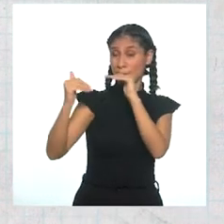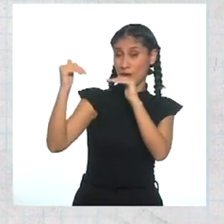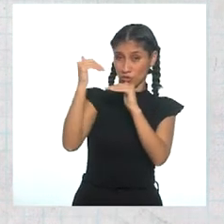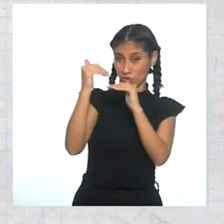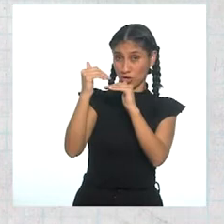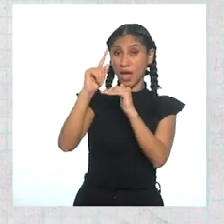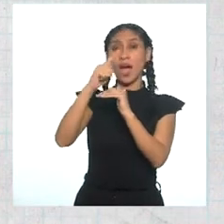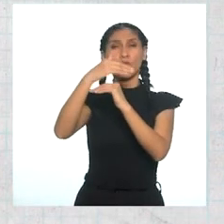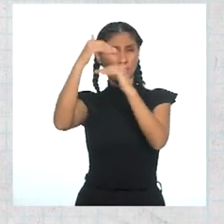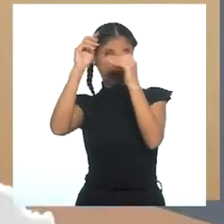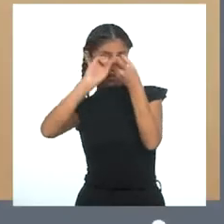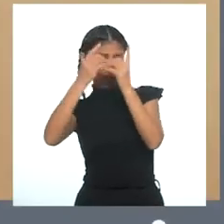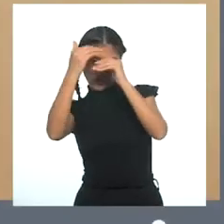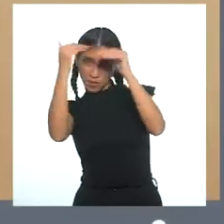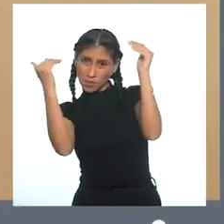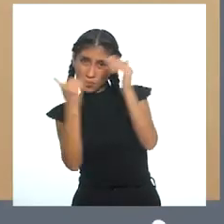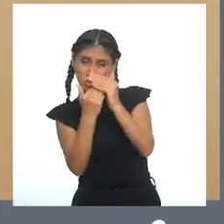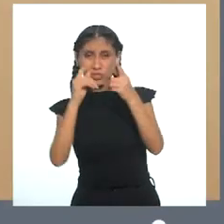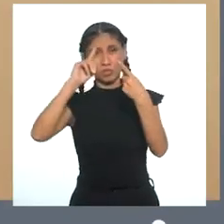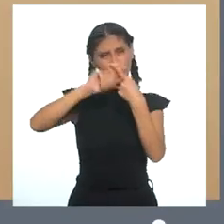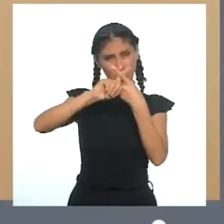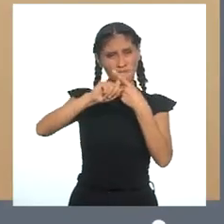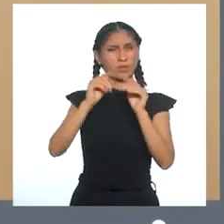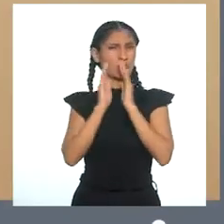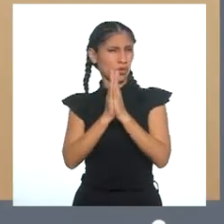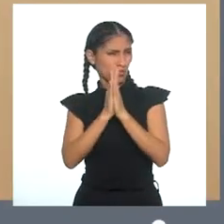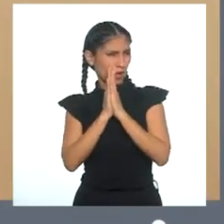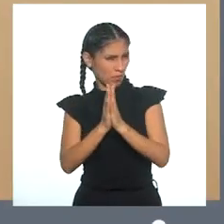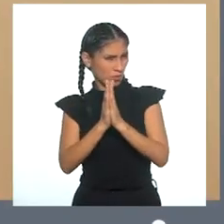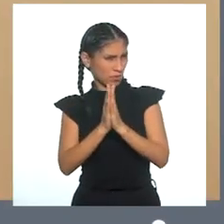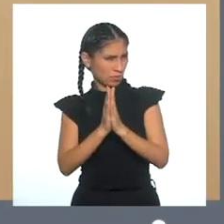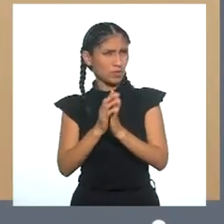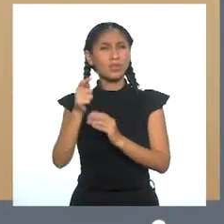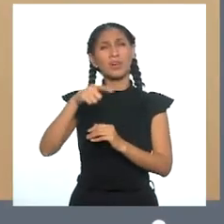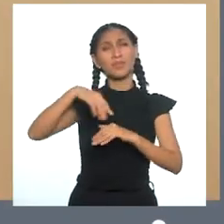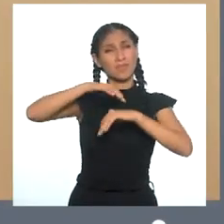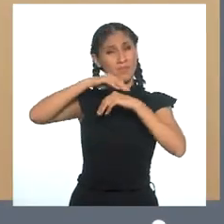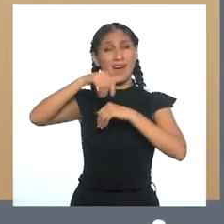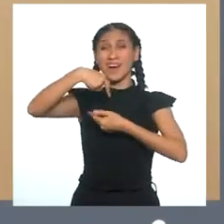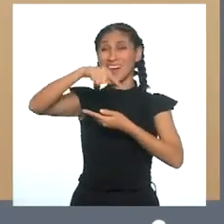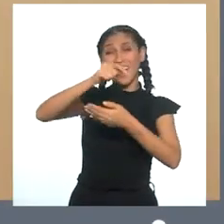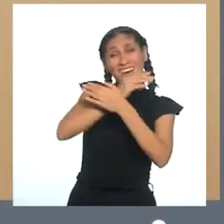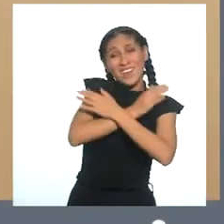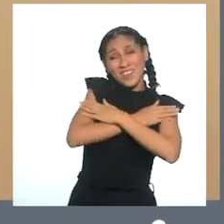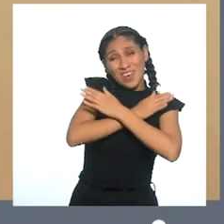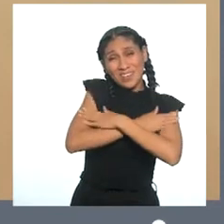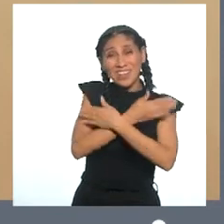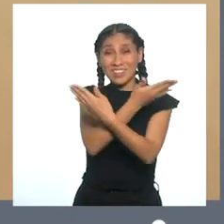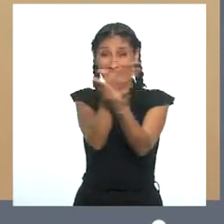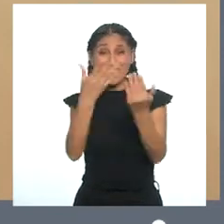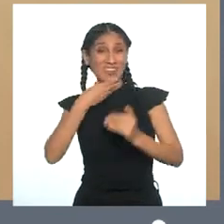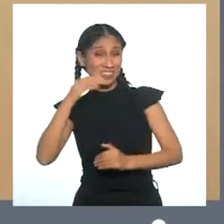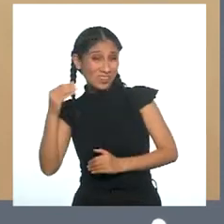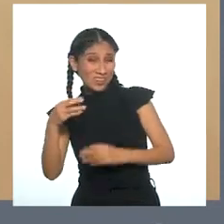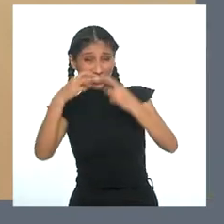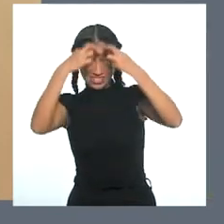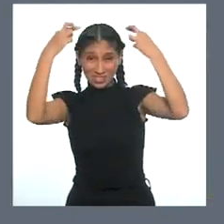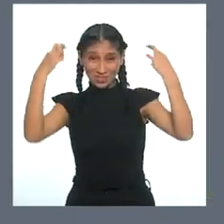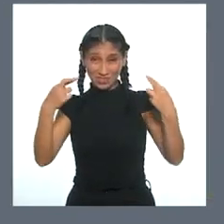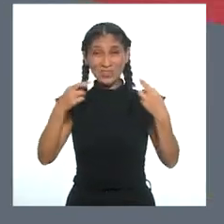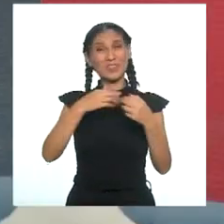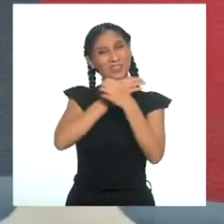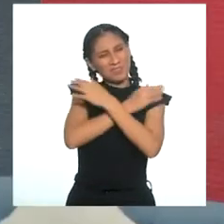se multiplica. Por favor, mándale un abrazo a las chicas y los chicos de la promoción de mi